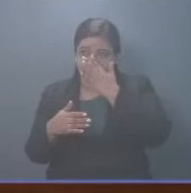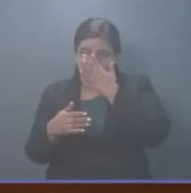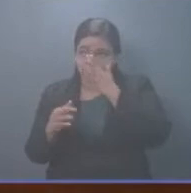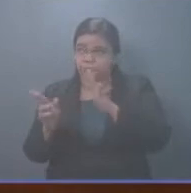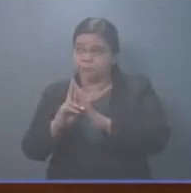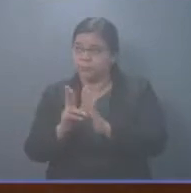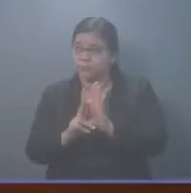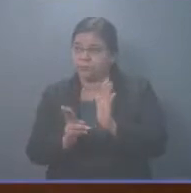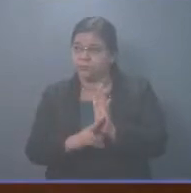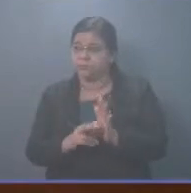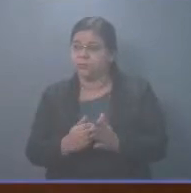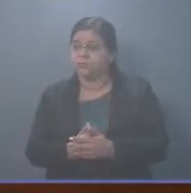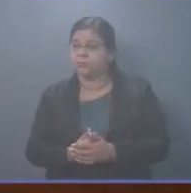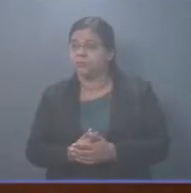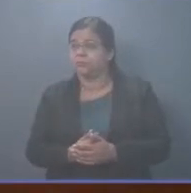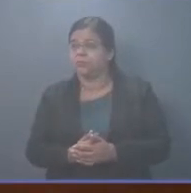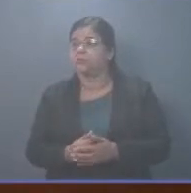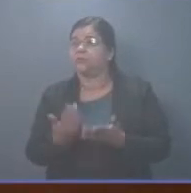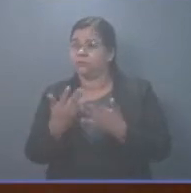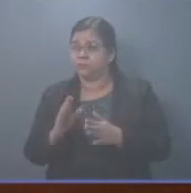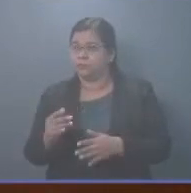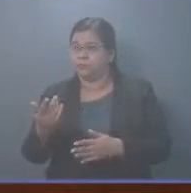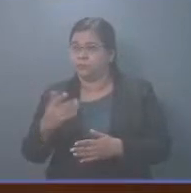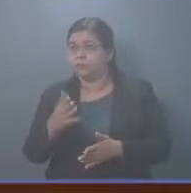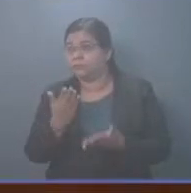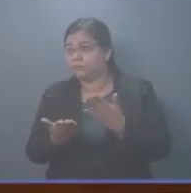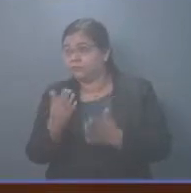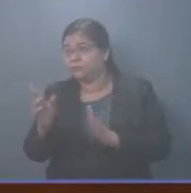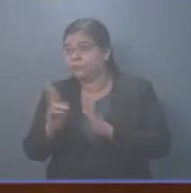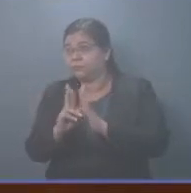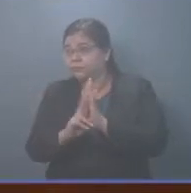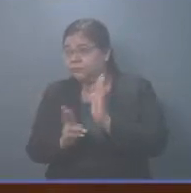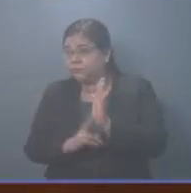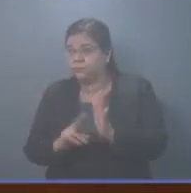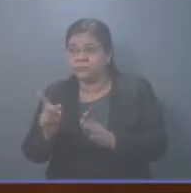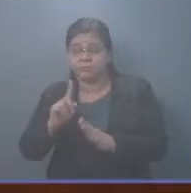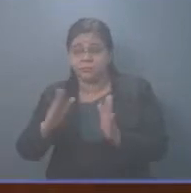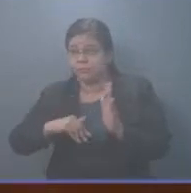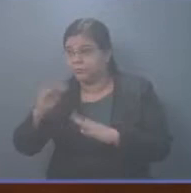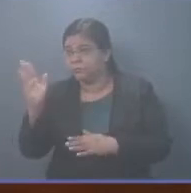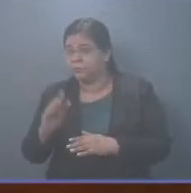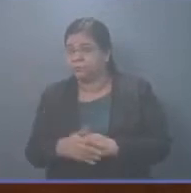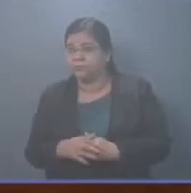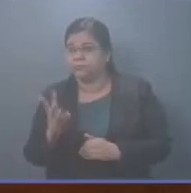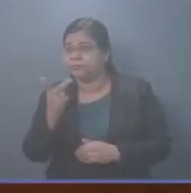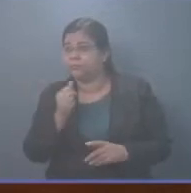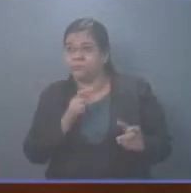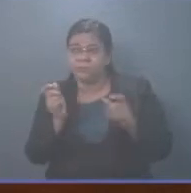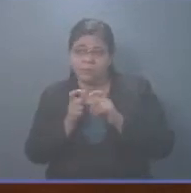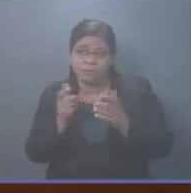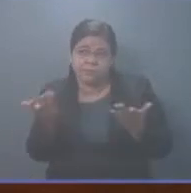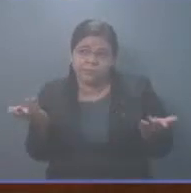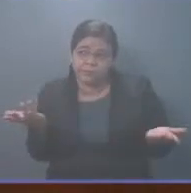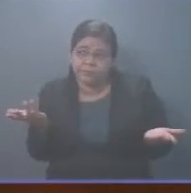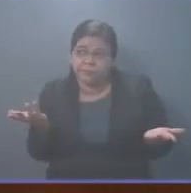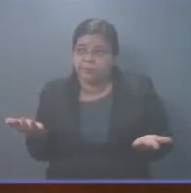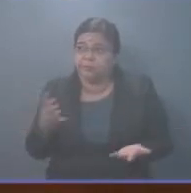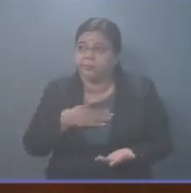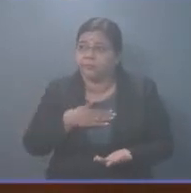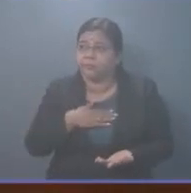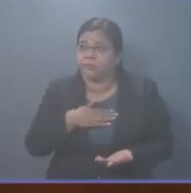requisitos establecidos, uno de los requisitos probablemente es que no sea mayor de tanta edad. Entonces, yo